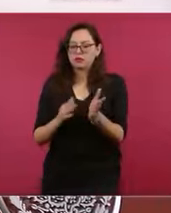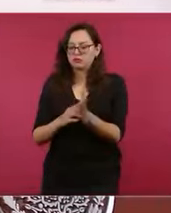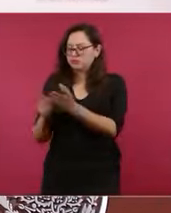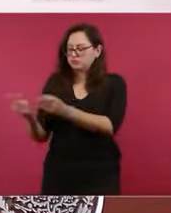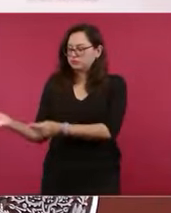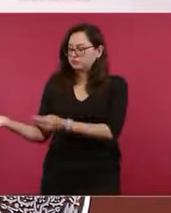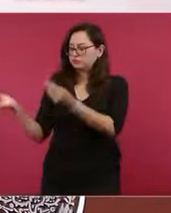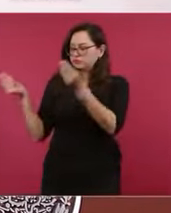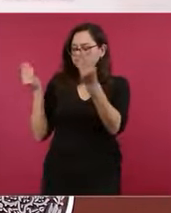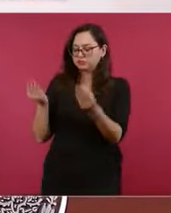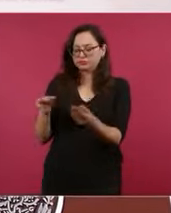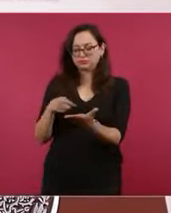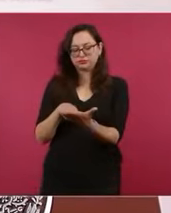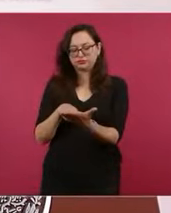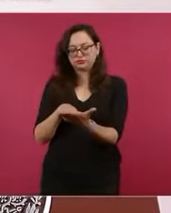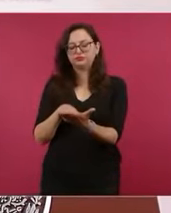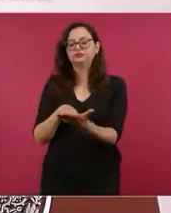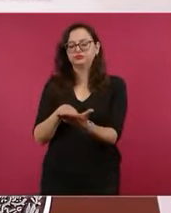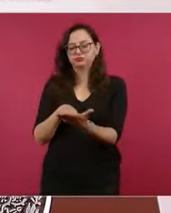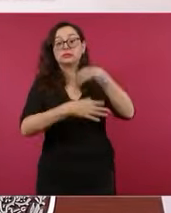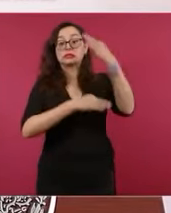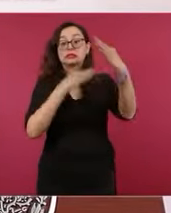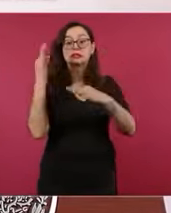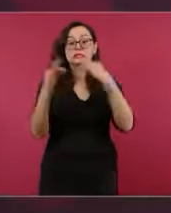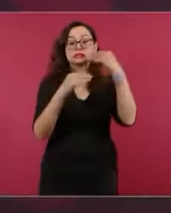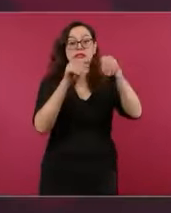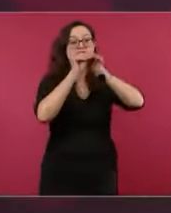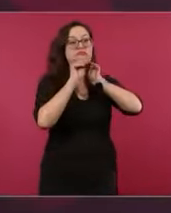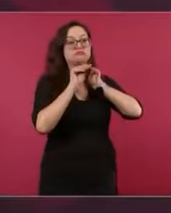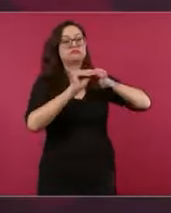acusación de que un ministro